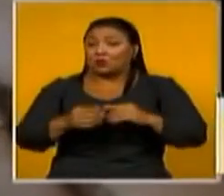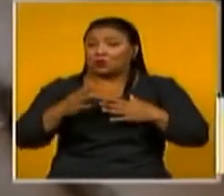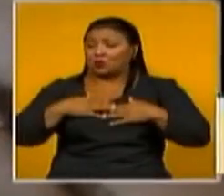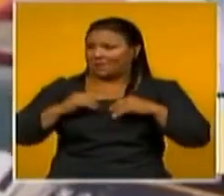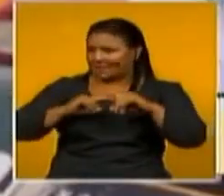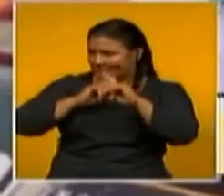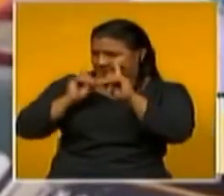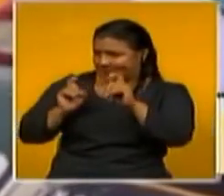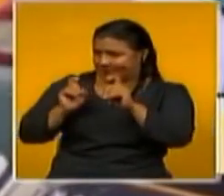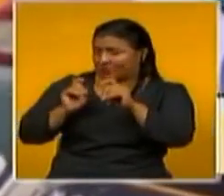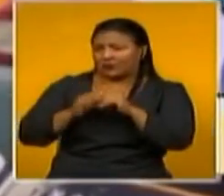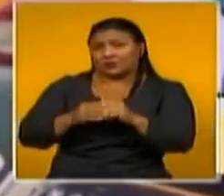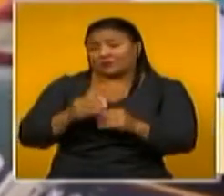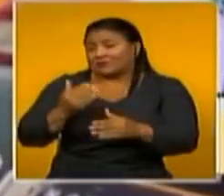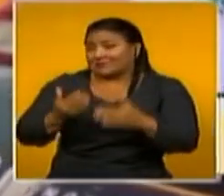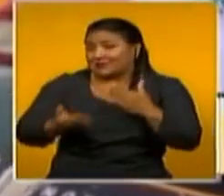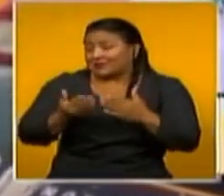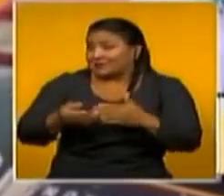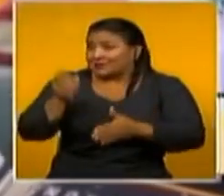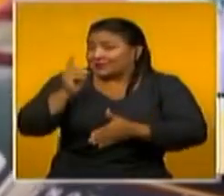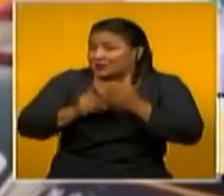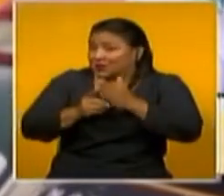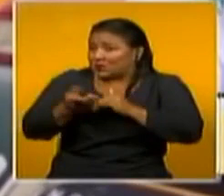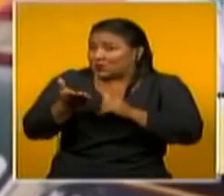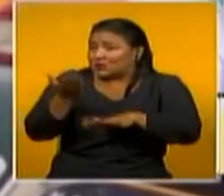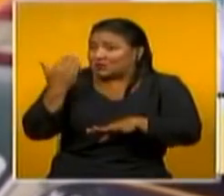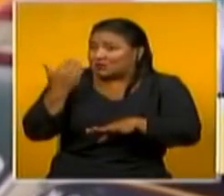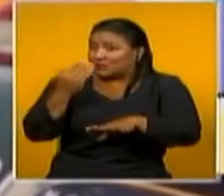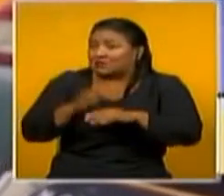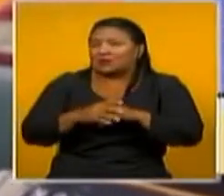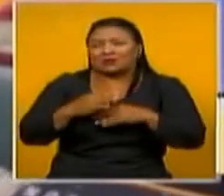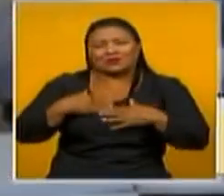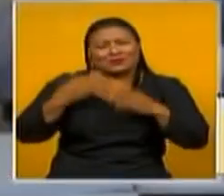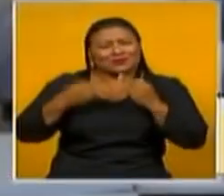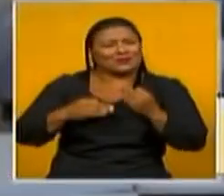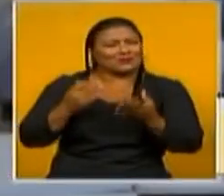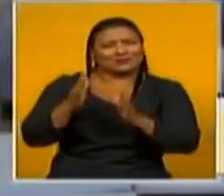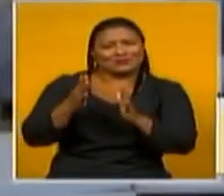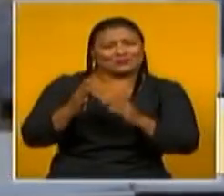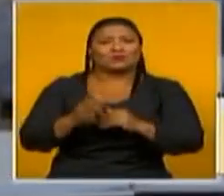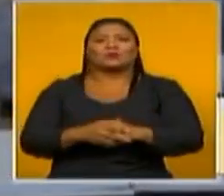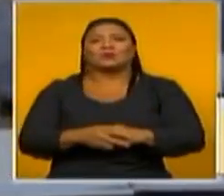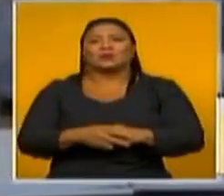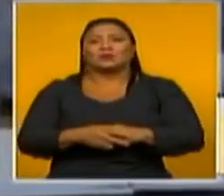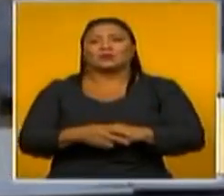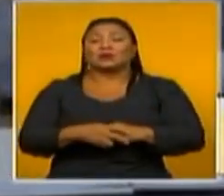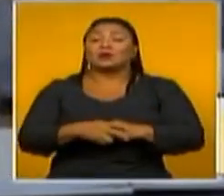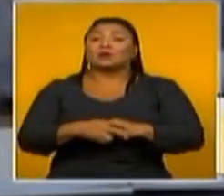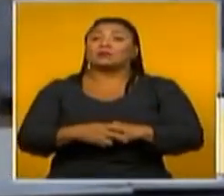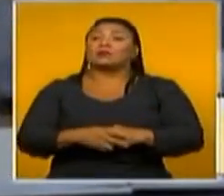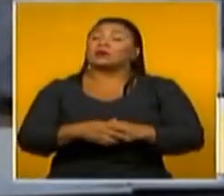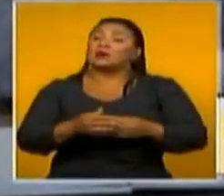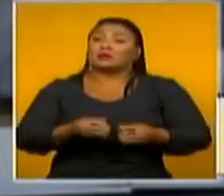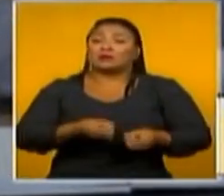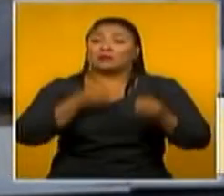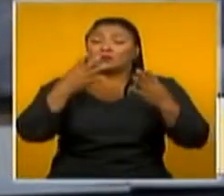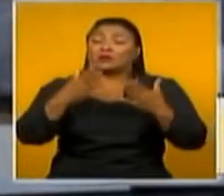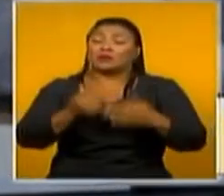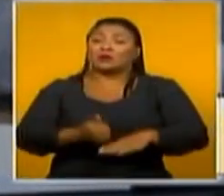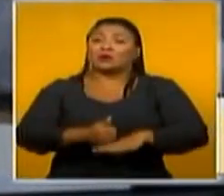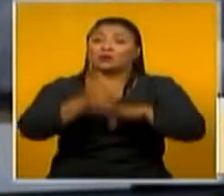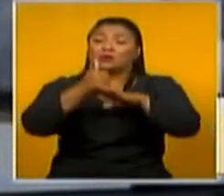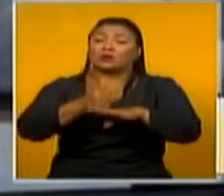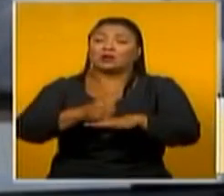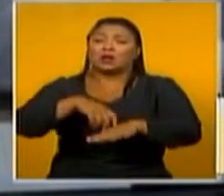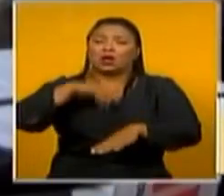pregunta, ¿será que hubo una denuncia por este sabotaje? Yo estoy seguro que no hay. El pronunciamiento de las autoridades como el gobernador de